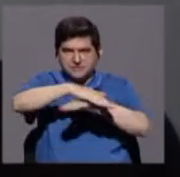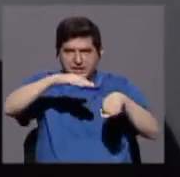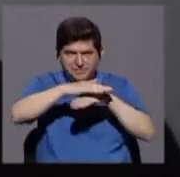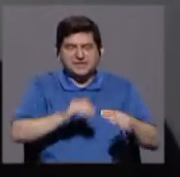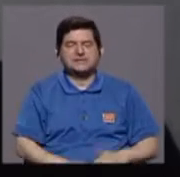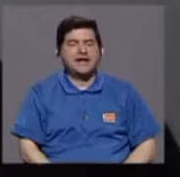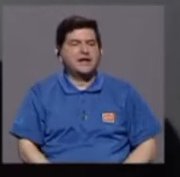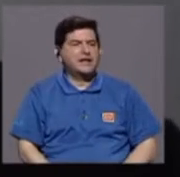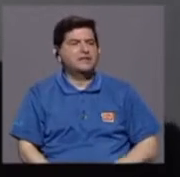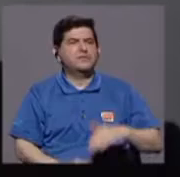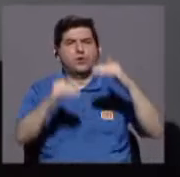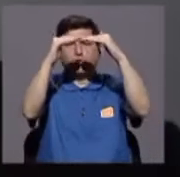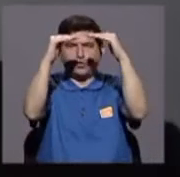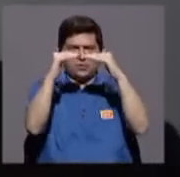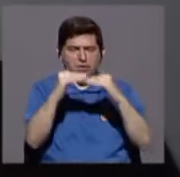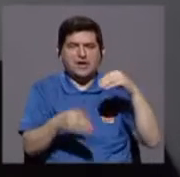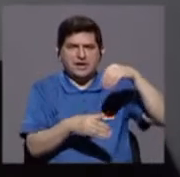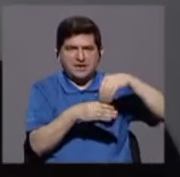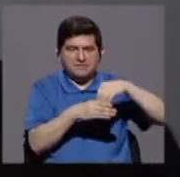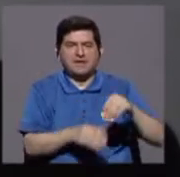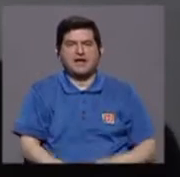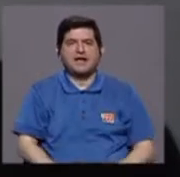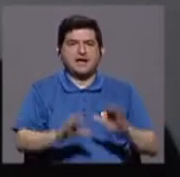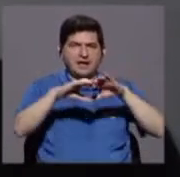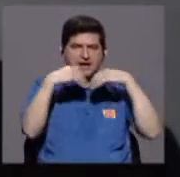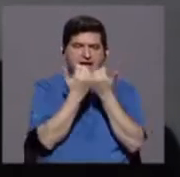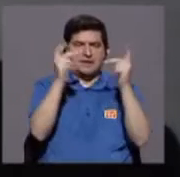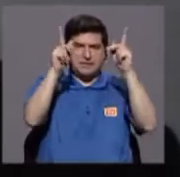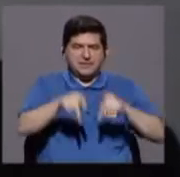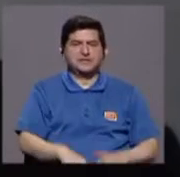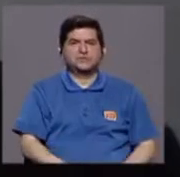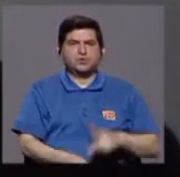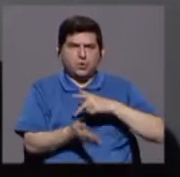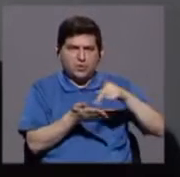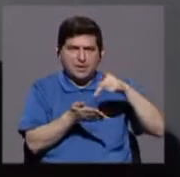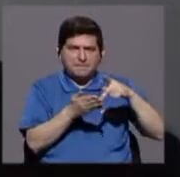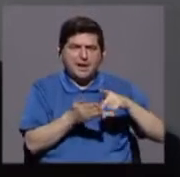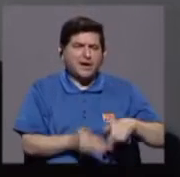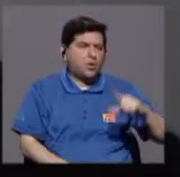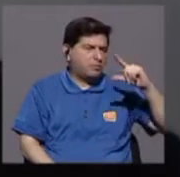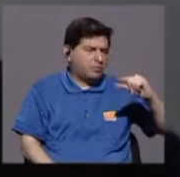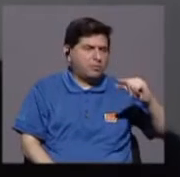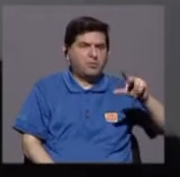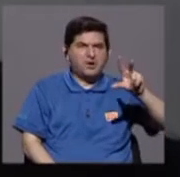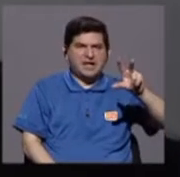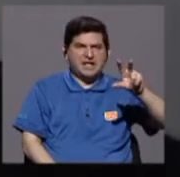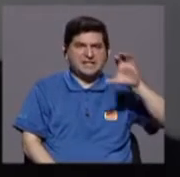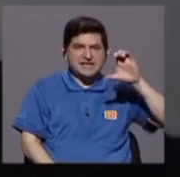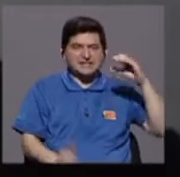nivel de ingresos, desde una categoría de gente con salarios, ingresos muy modestos de 300.000 colones o